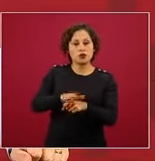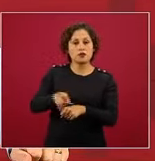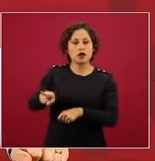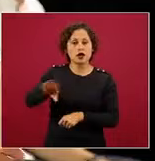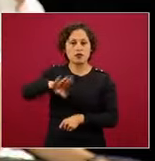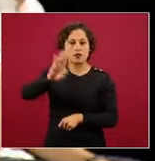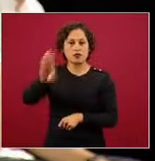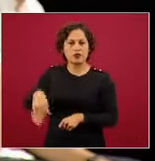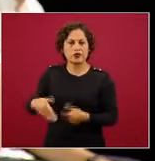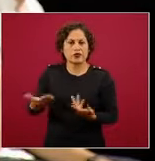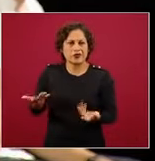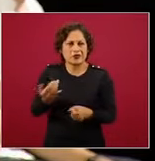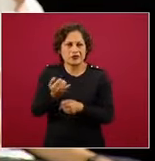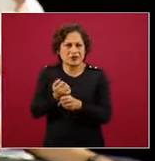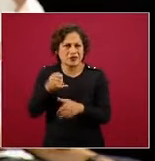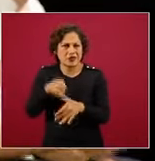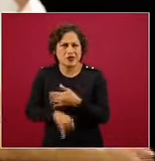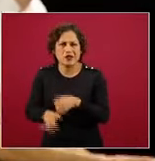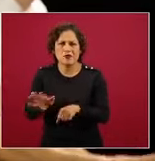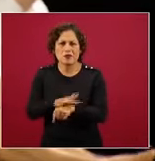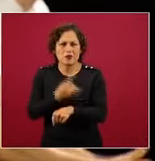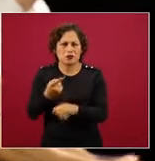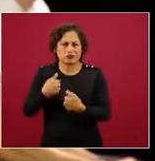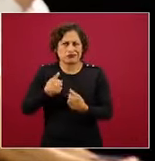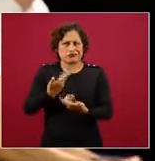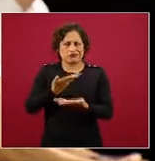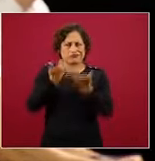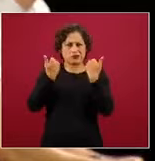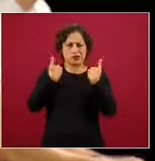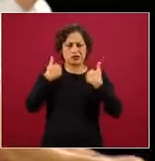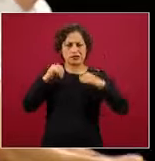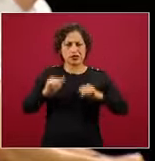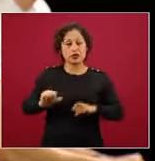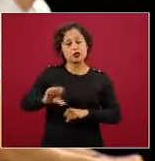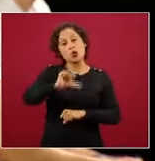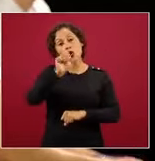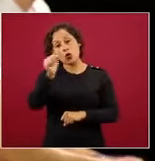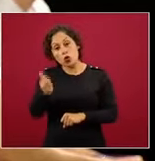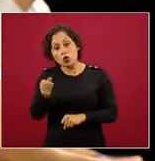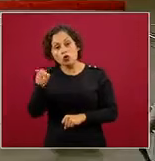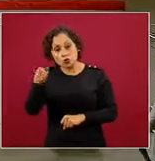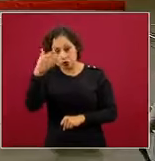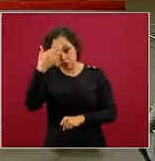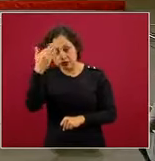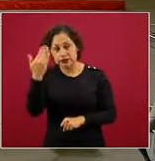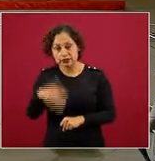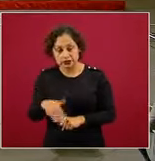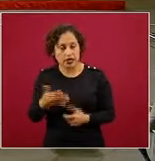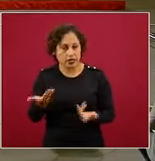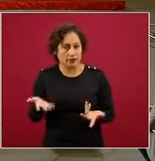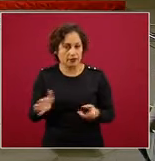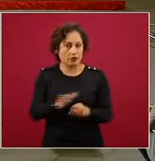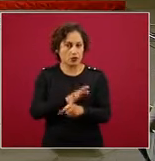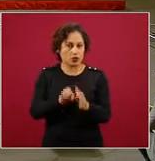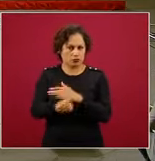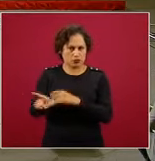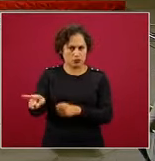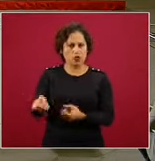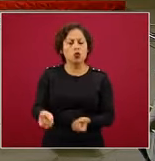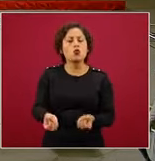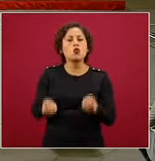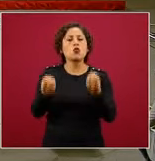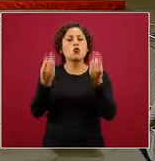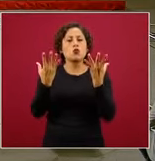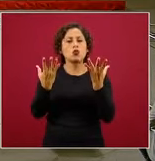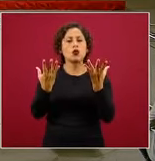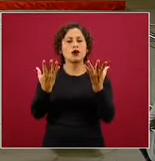eso. Y lo otro, que supongo que sí tiene el dato, es cuánto representa la determinación de